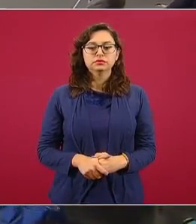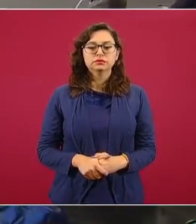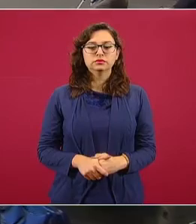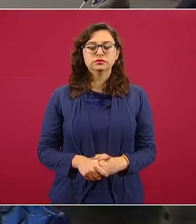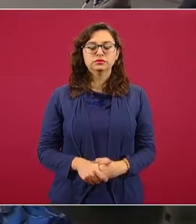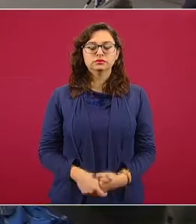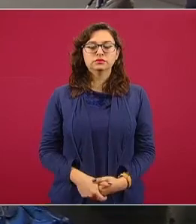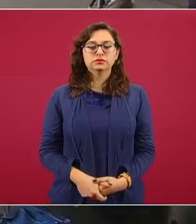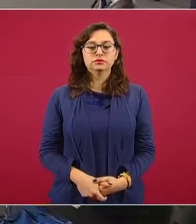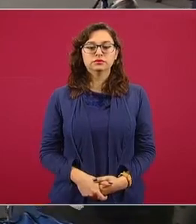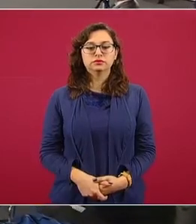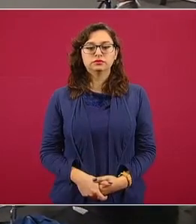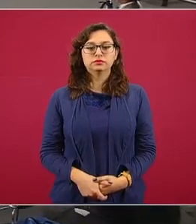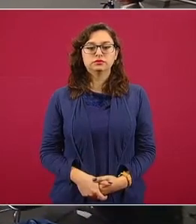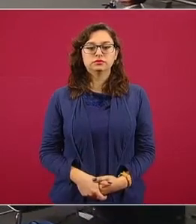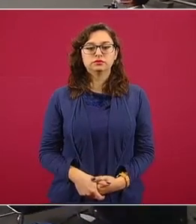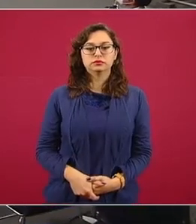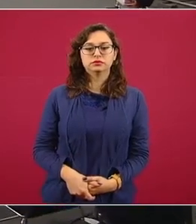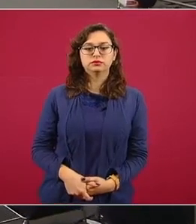completo.